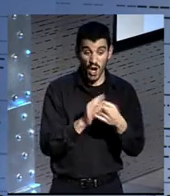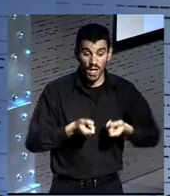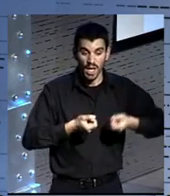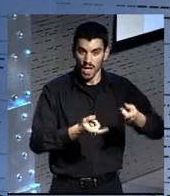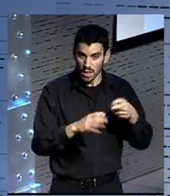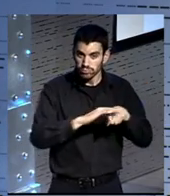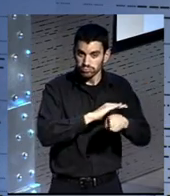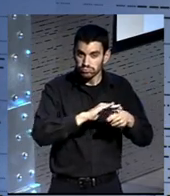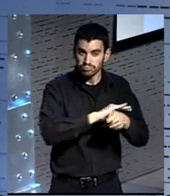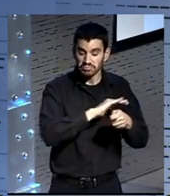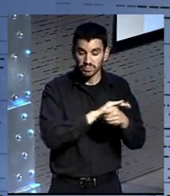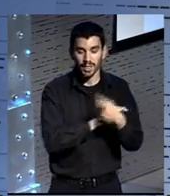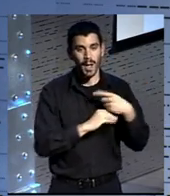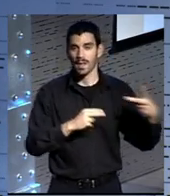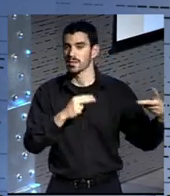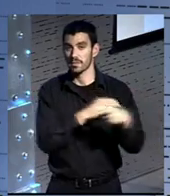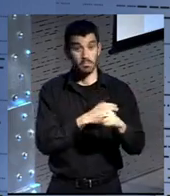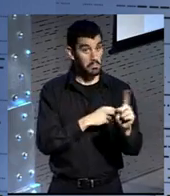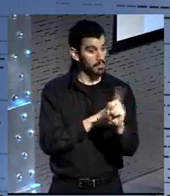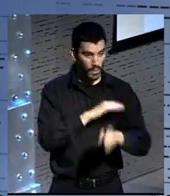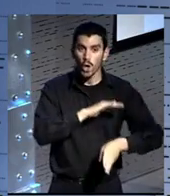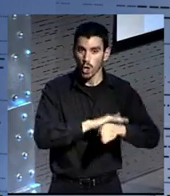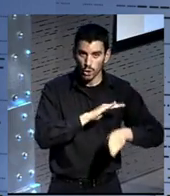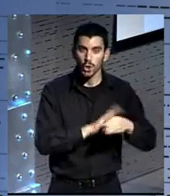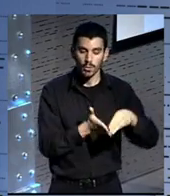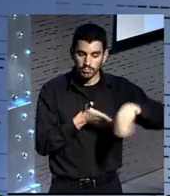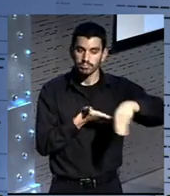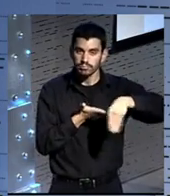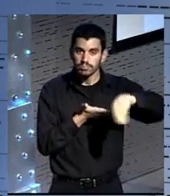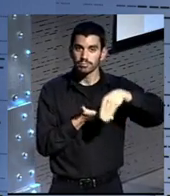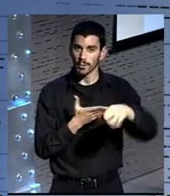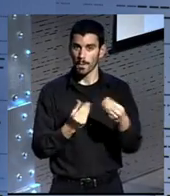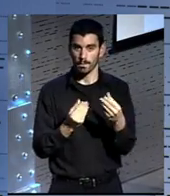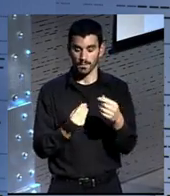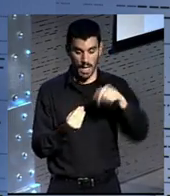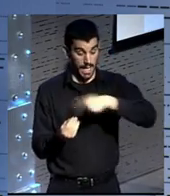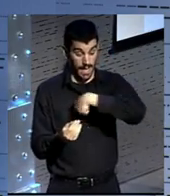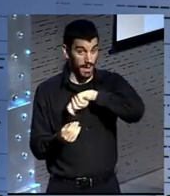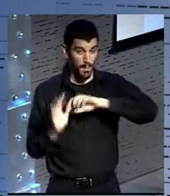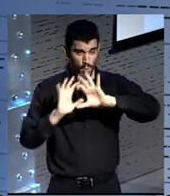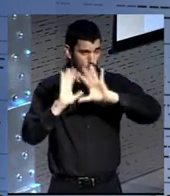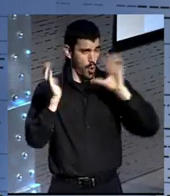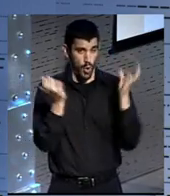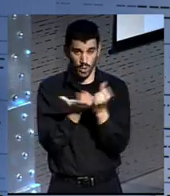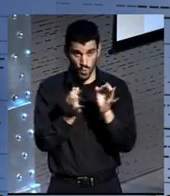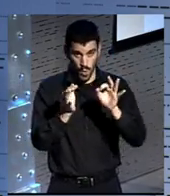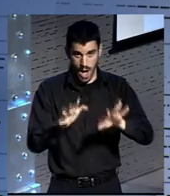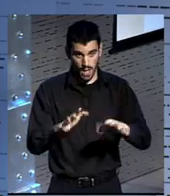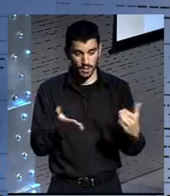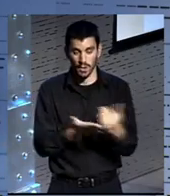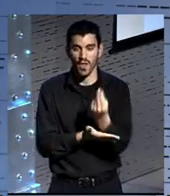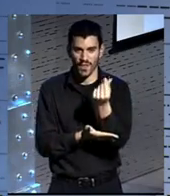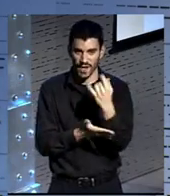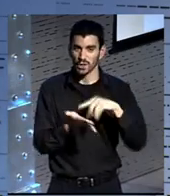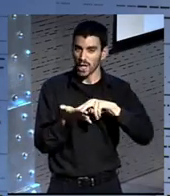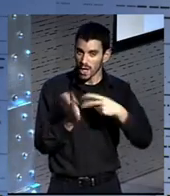en bienes y en servicios TIC. En todo el mundo, el sector financiero